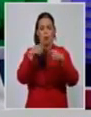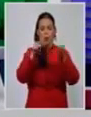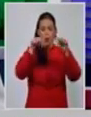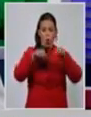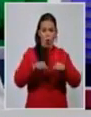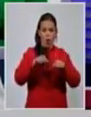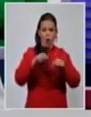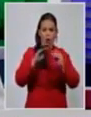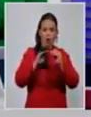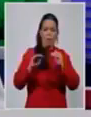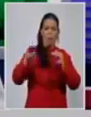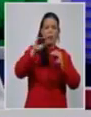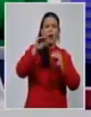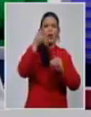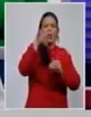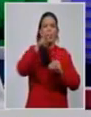en